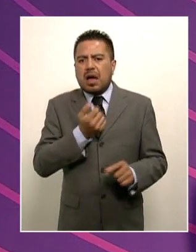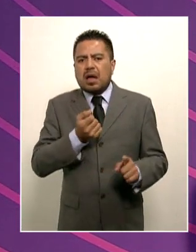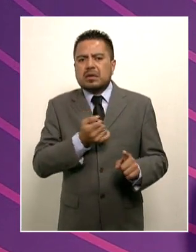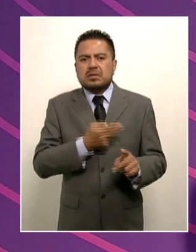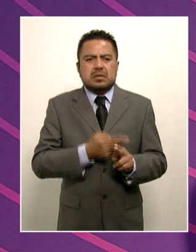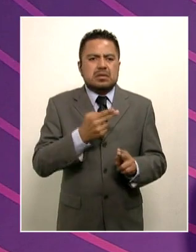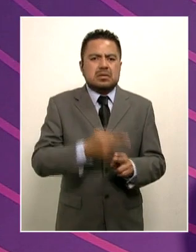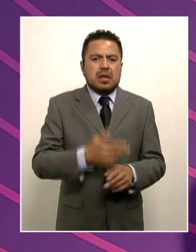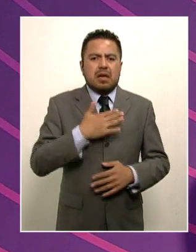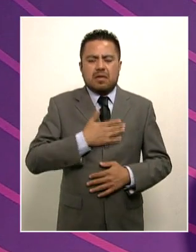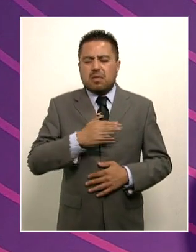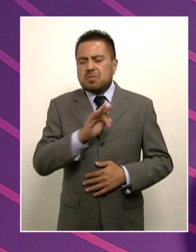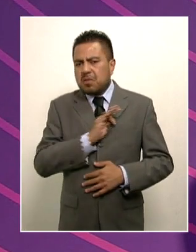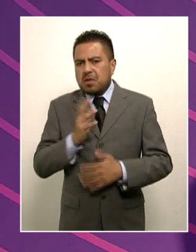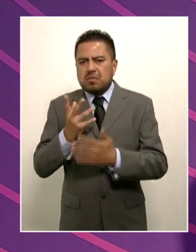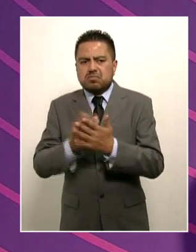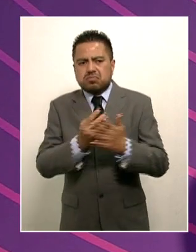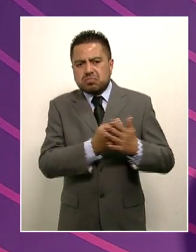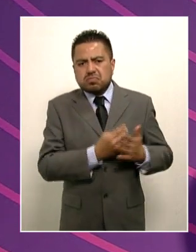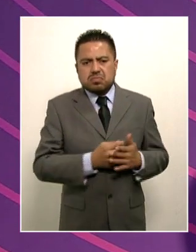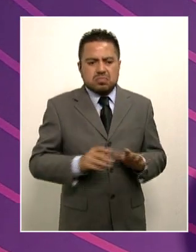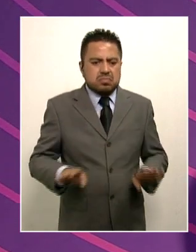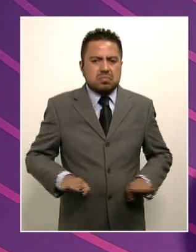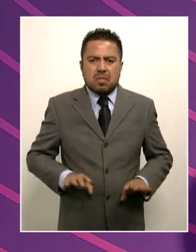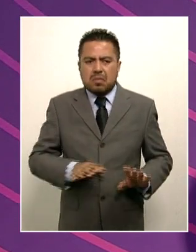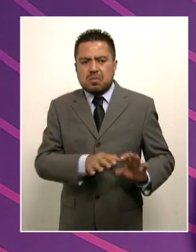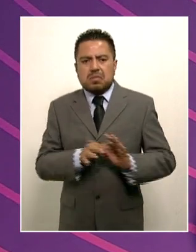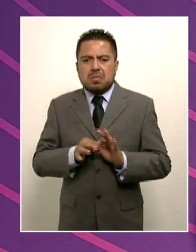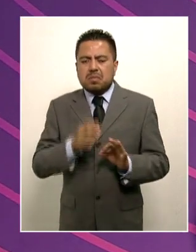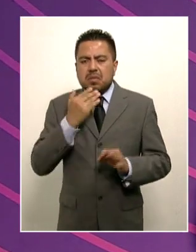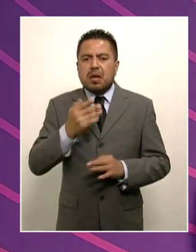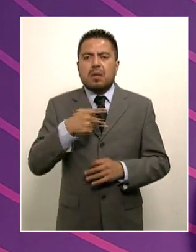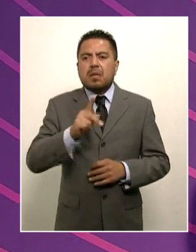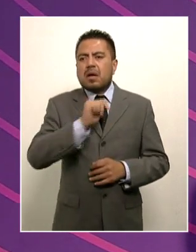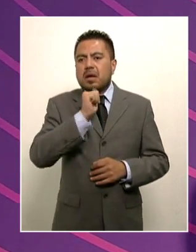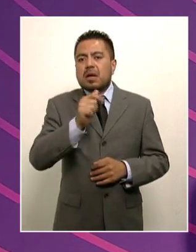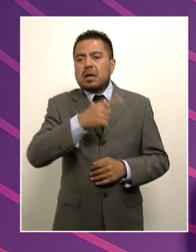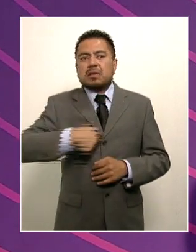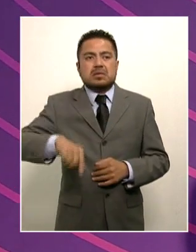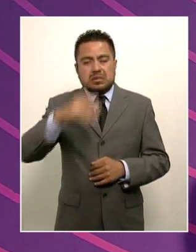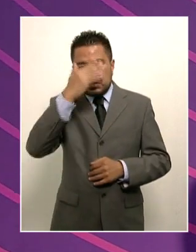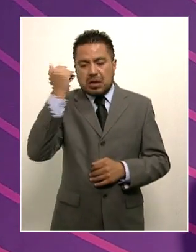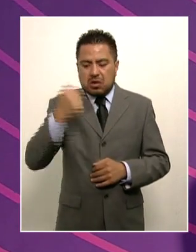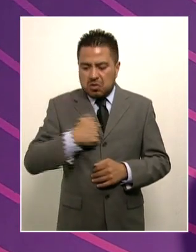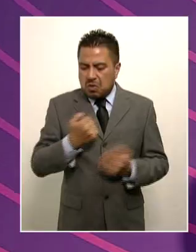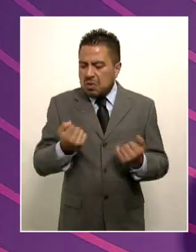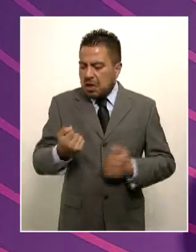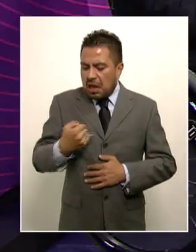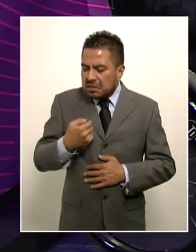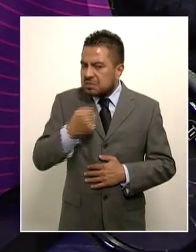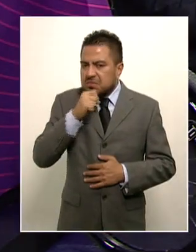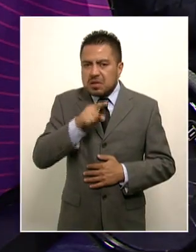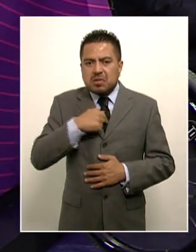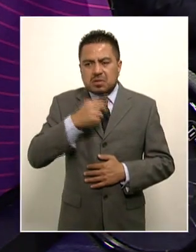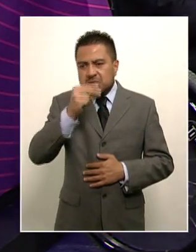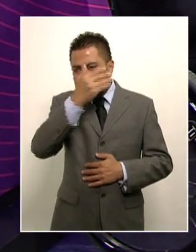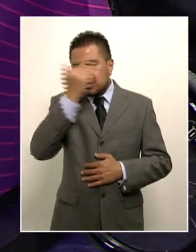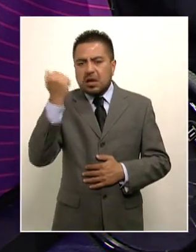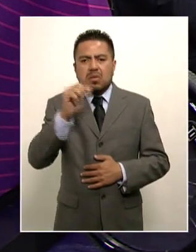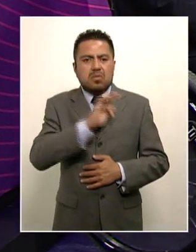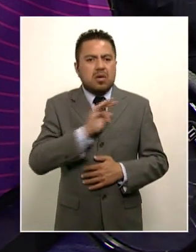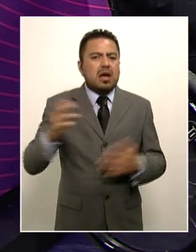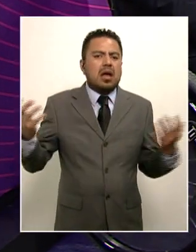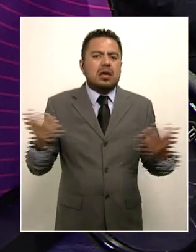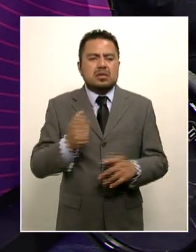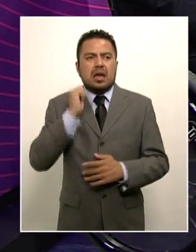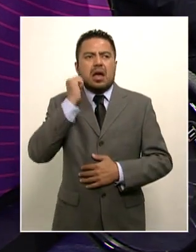podía haberse adaptado bastante bien, pero nadie sabía, ni yo mismo, ni siquiera sabía yo que podía hacer